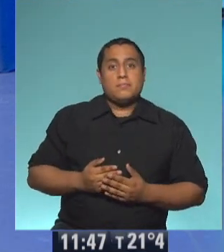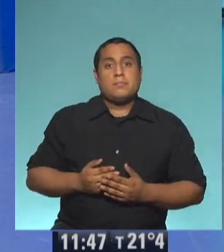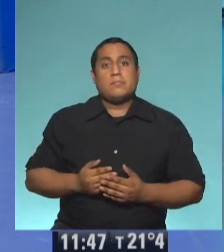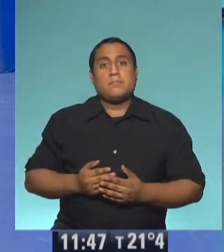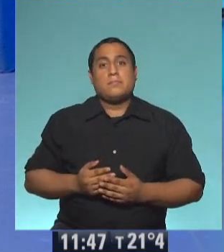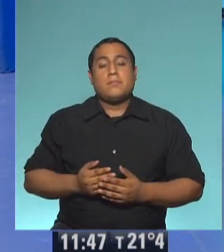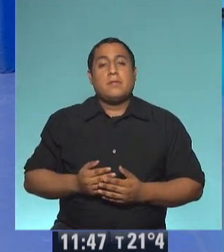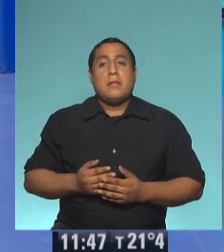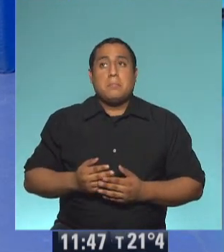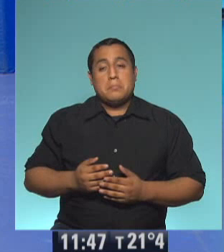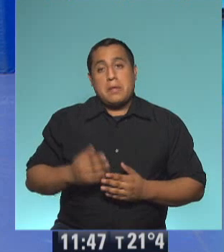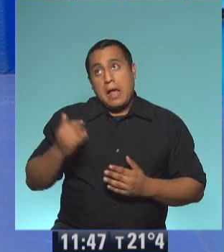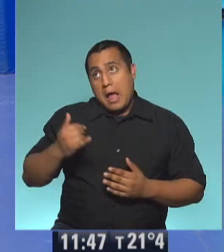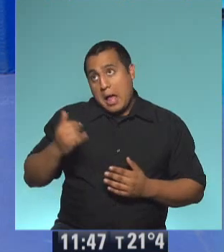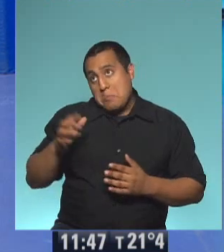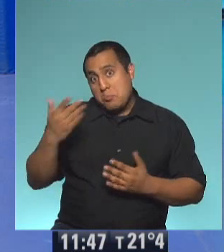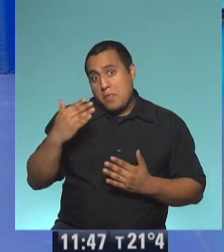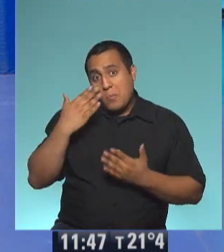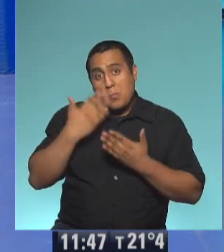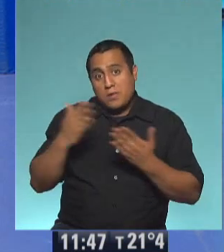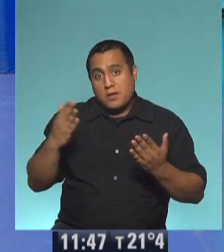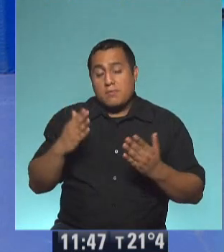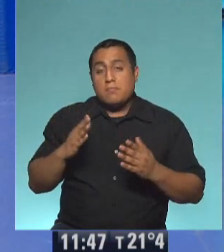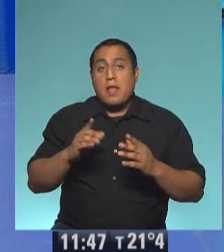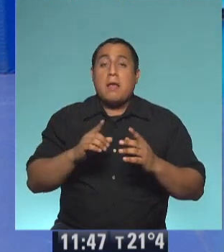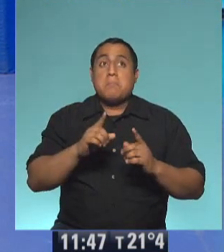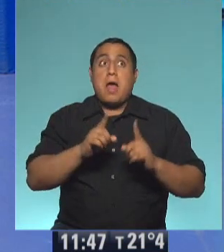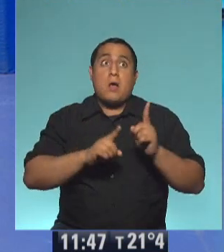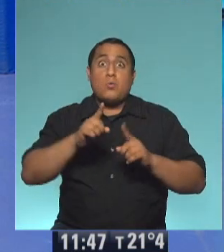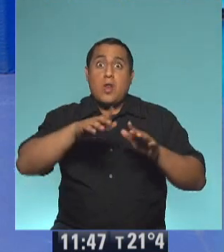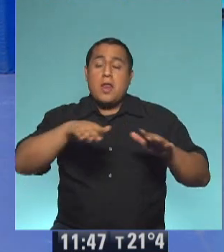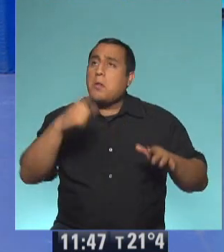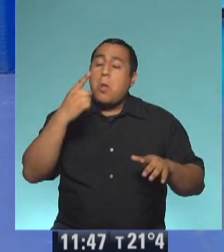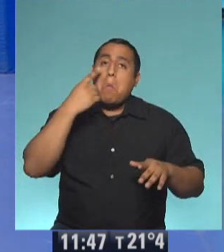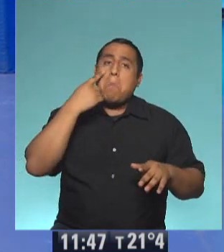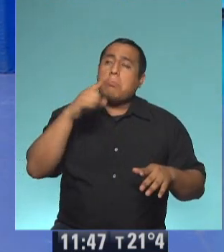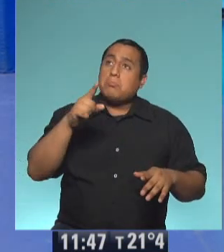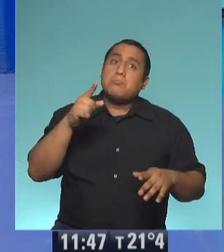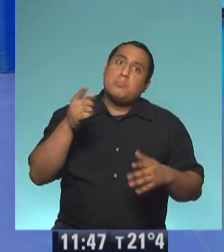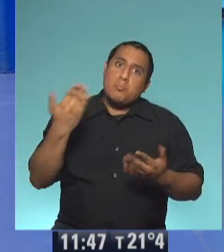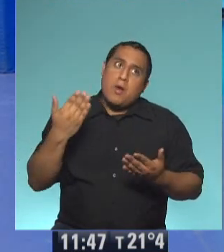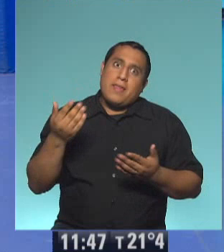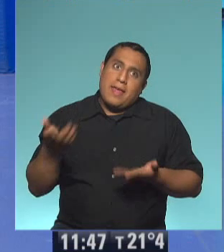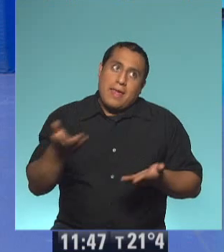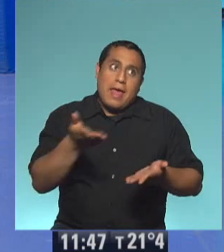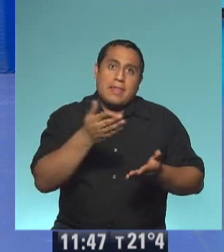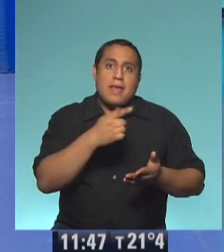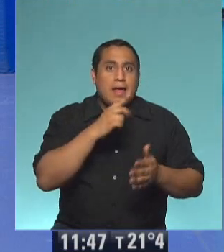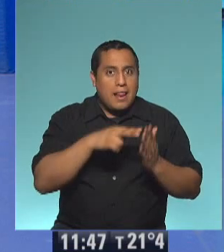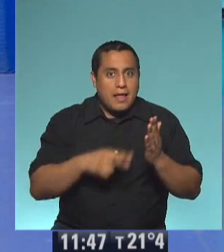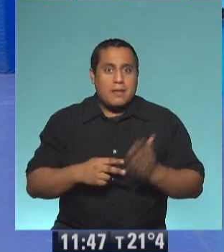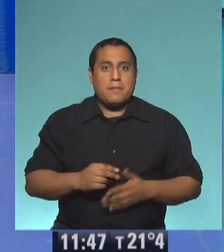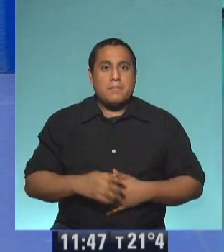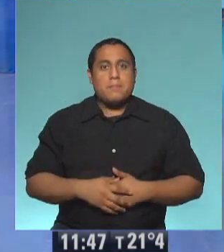A ver si lo tenés a mano, nos podés mostrar. A ver, alguno que quizás los chicos y chicas no conocen y les podemos recomendar. Ah, está buenísimo. ¿No?